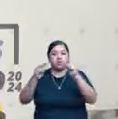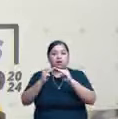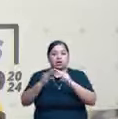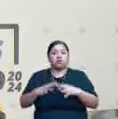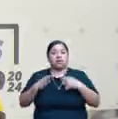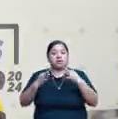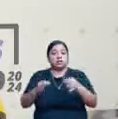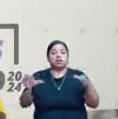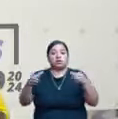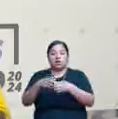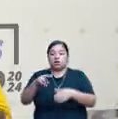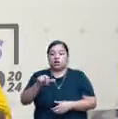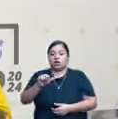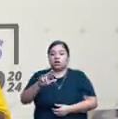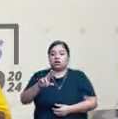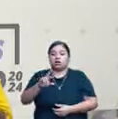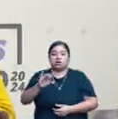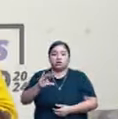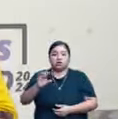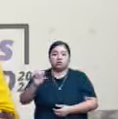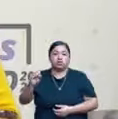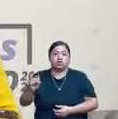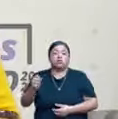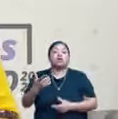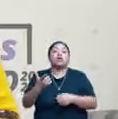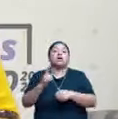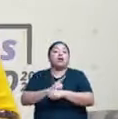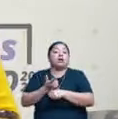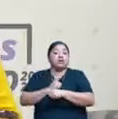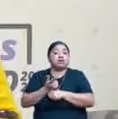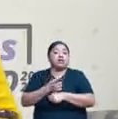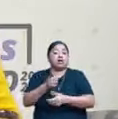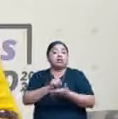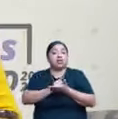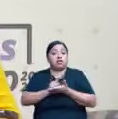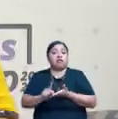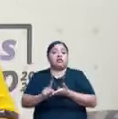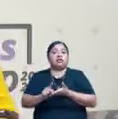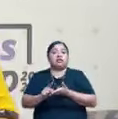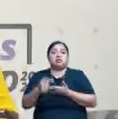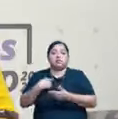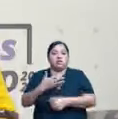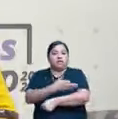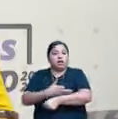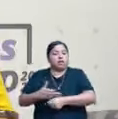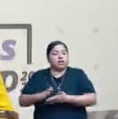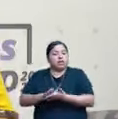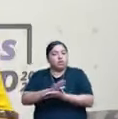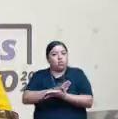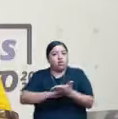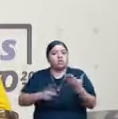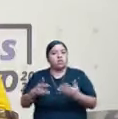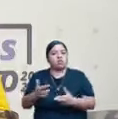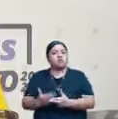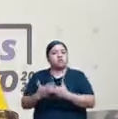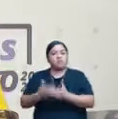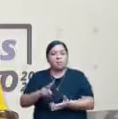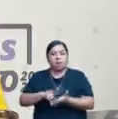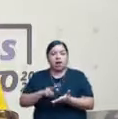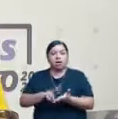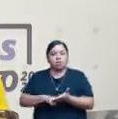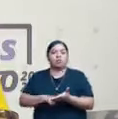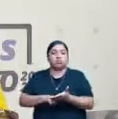colonia Narciso Mendoza, licenciada en Derecho, que proviene de una familia muy humilde, pero muy rica en valores y principios. No